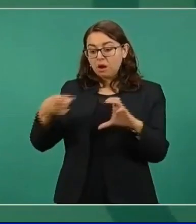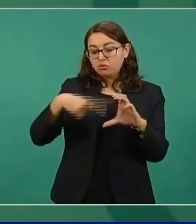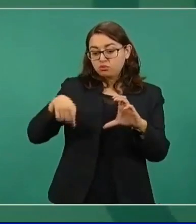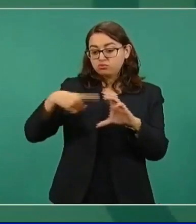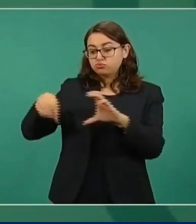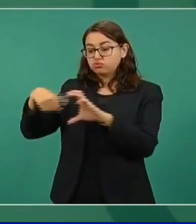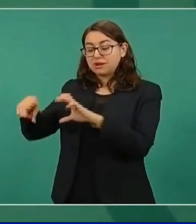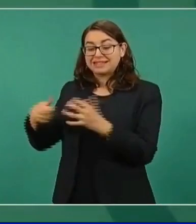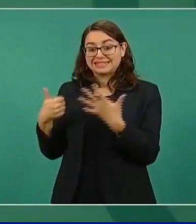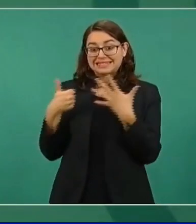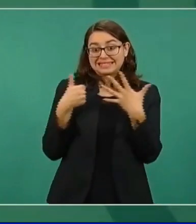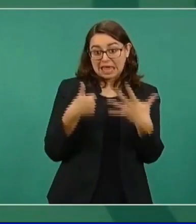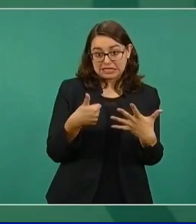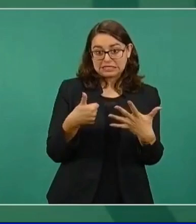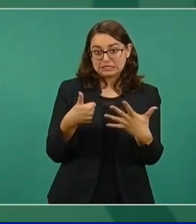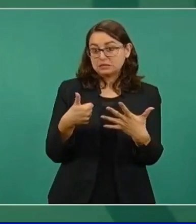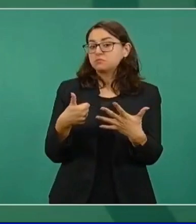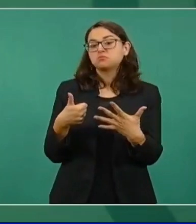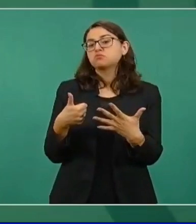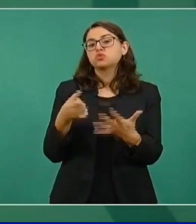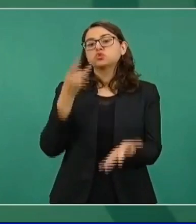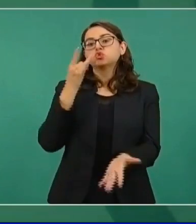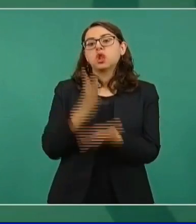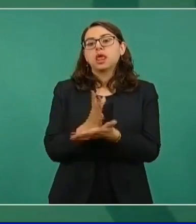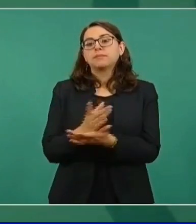operan con una turbina.